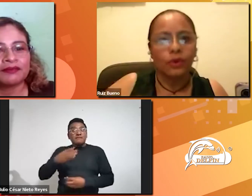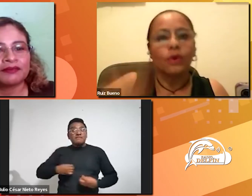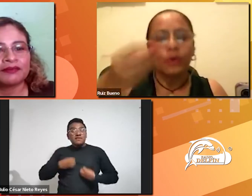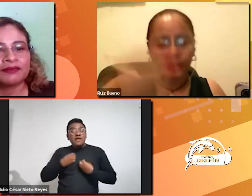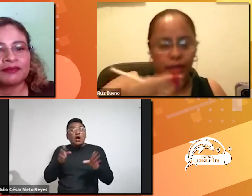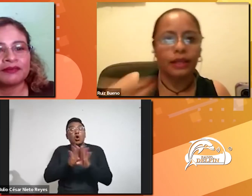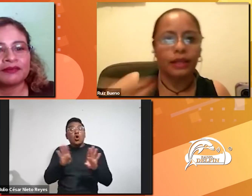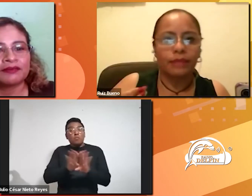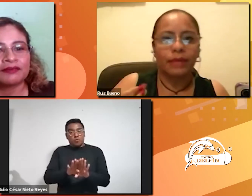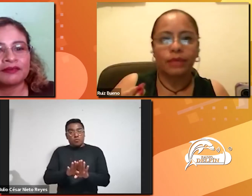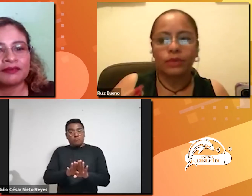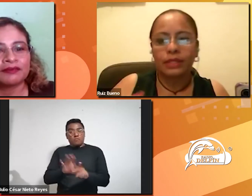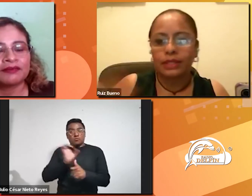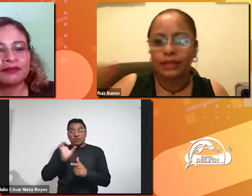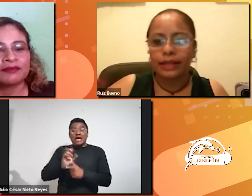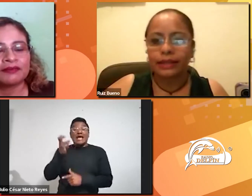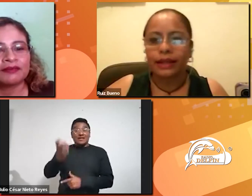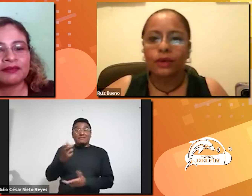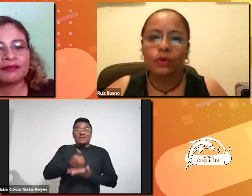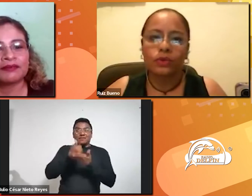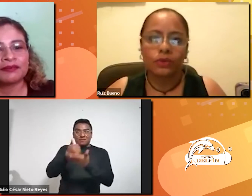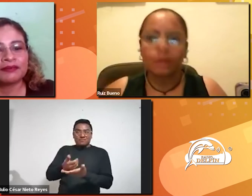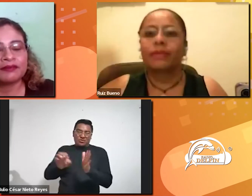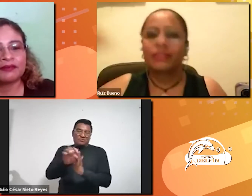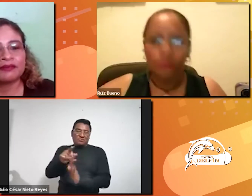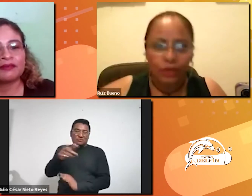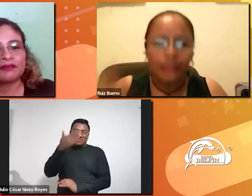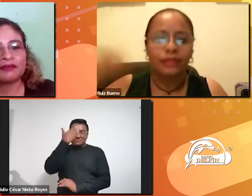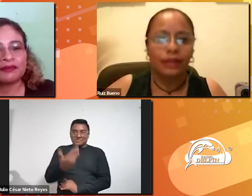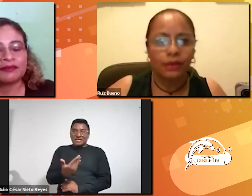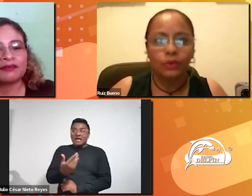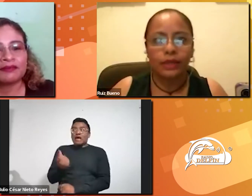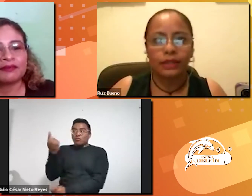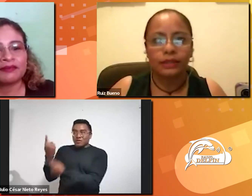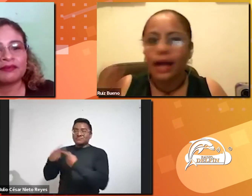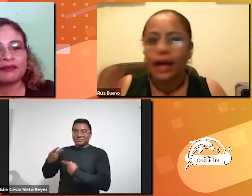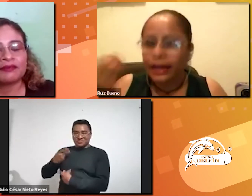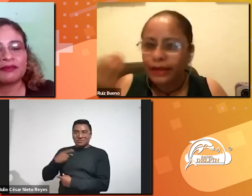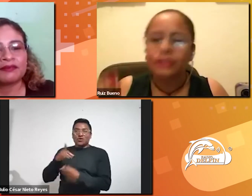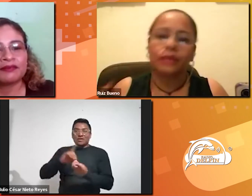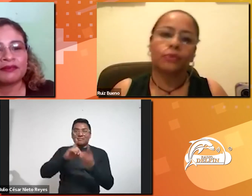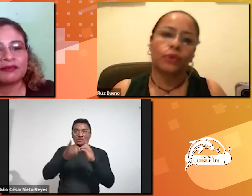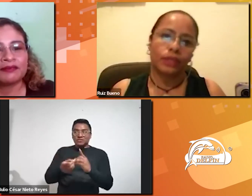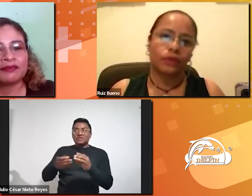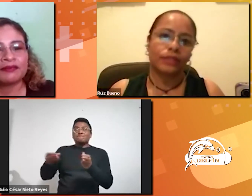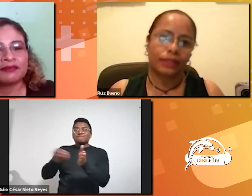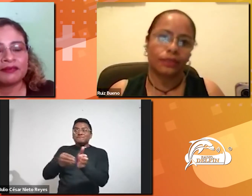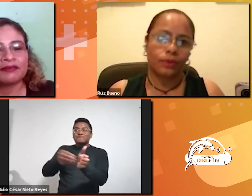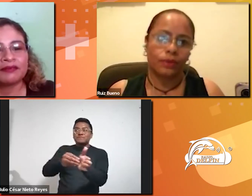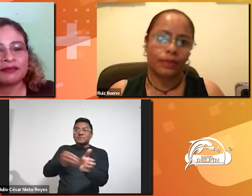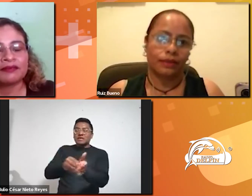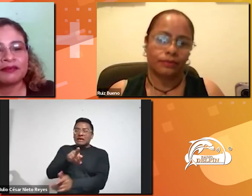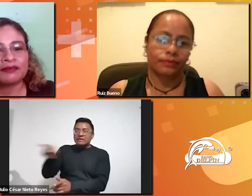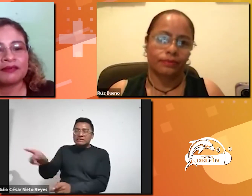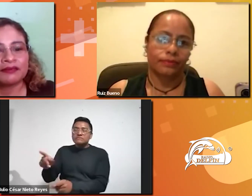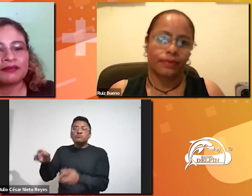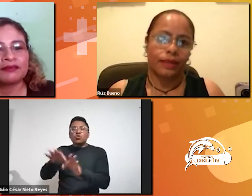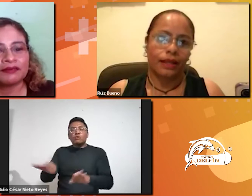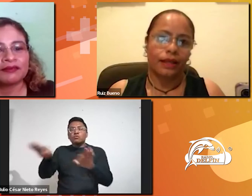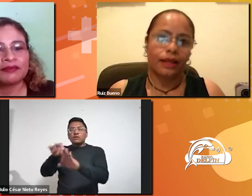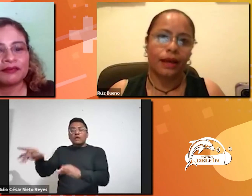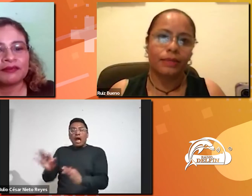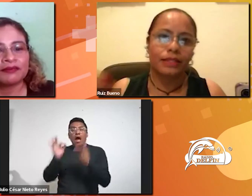recayendo en el tema que tú decías de gente que conoces con depresión y que están recurrentes. Hay que revisar un poquito esta actitud de vida.